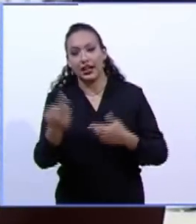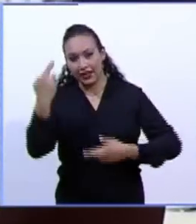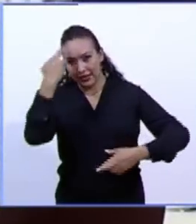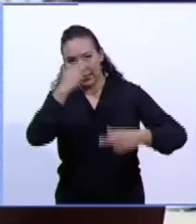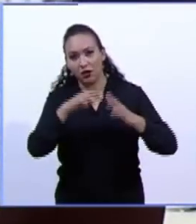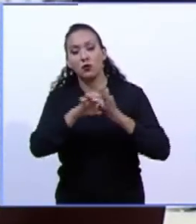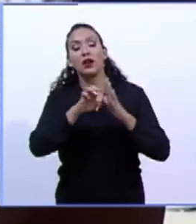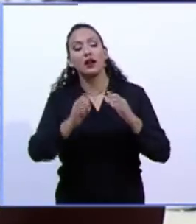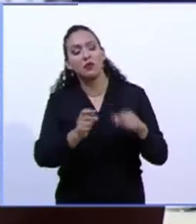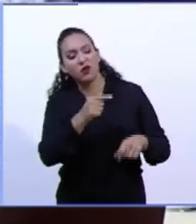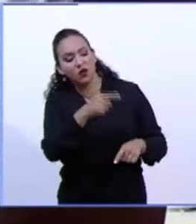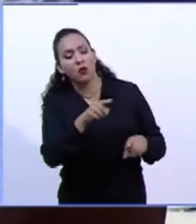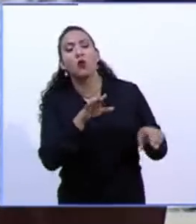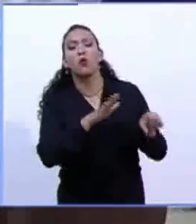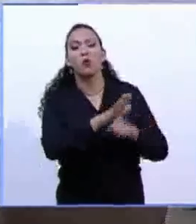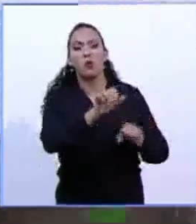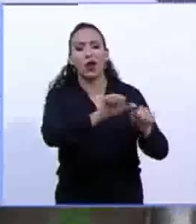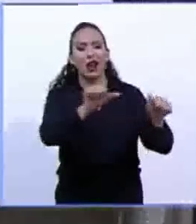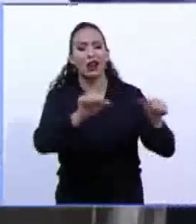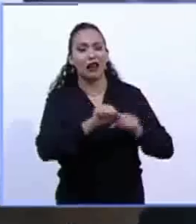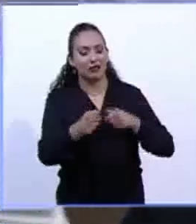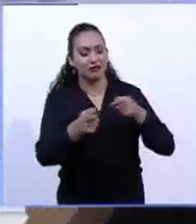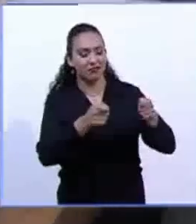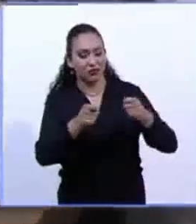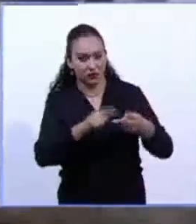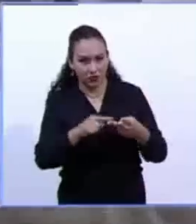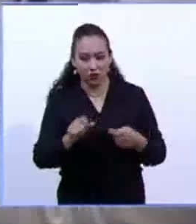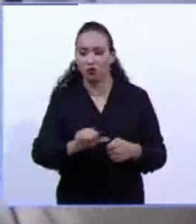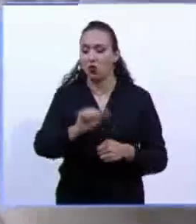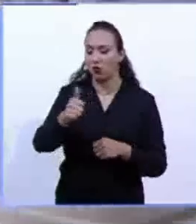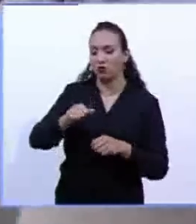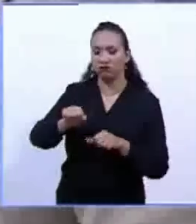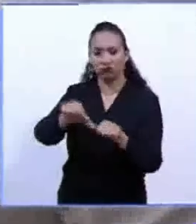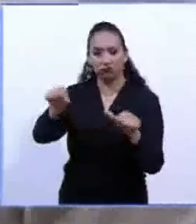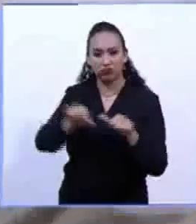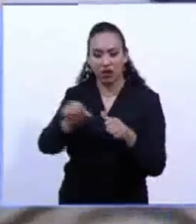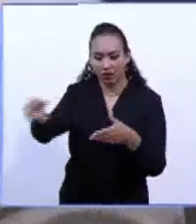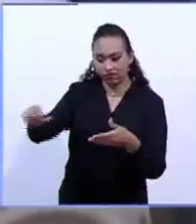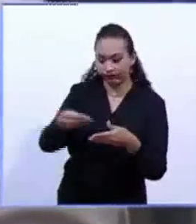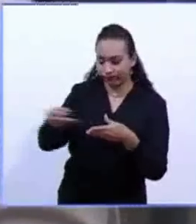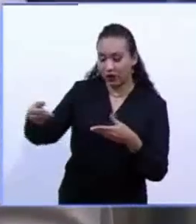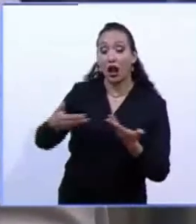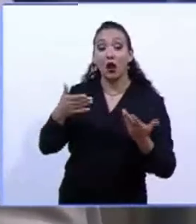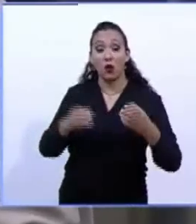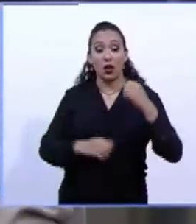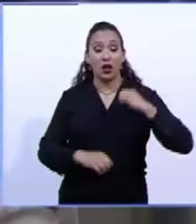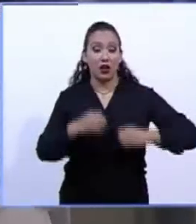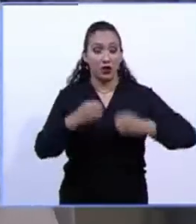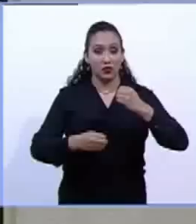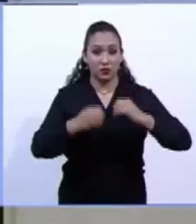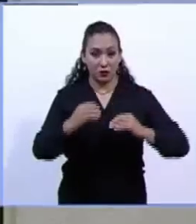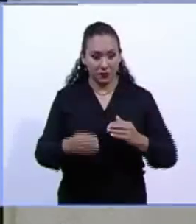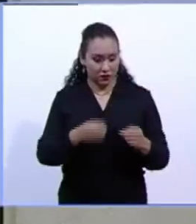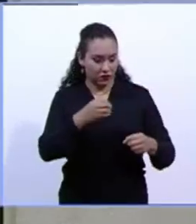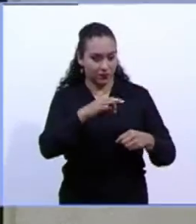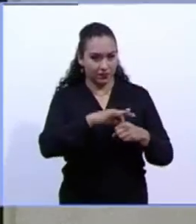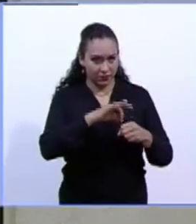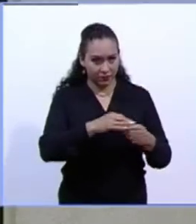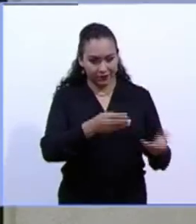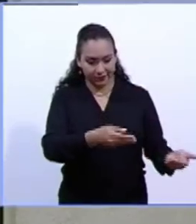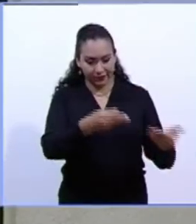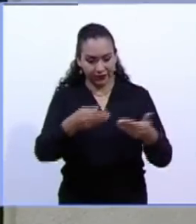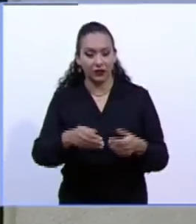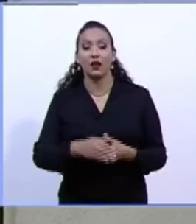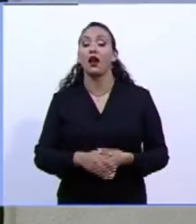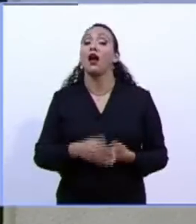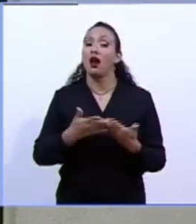de disciplina y control interno, tanto del Consejo de la Judicatura, la Suprema Corte y el Tribunal Electoral, mientras que